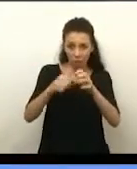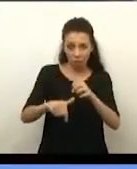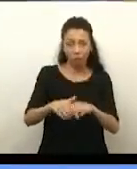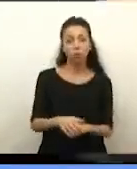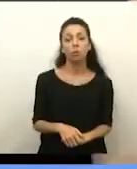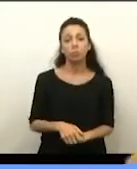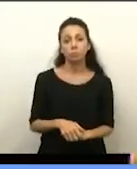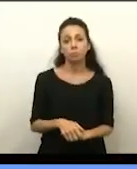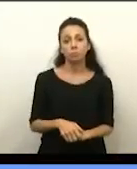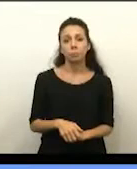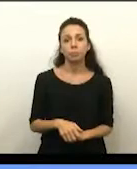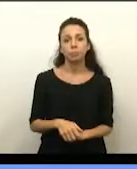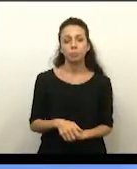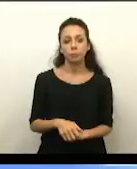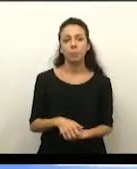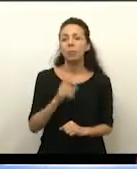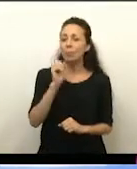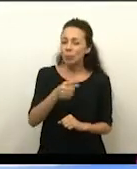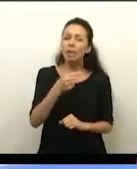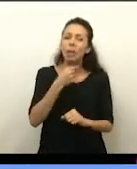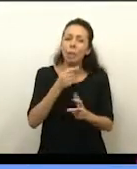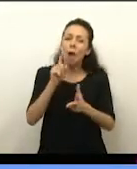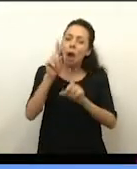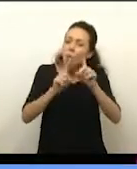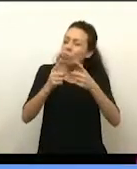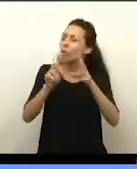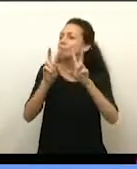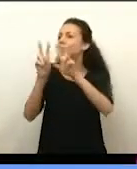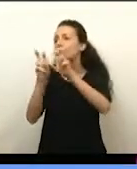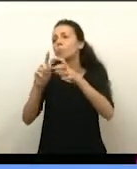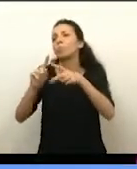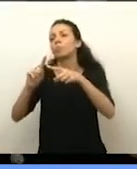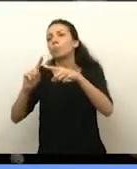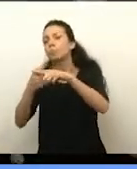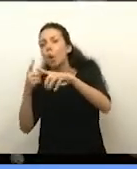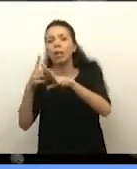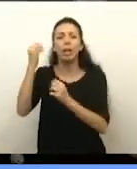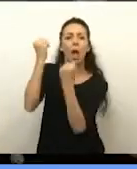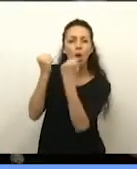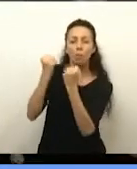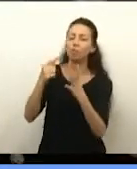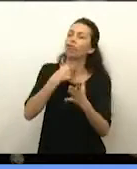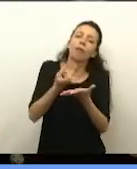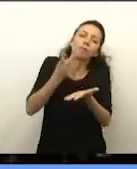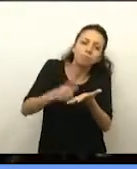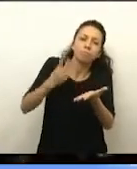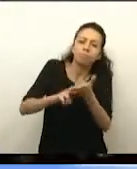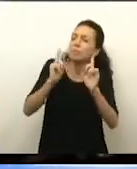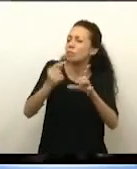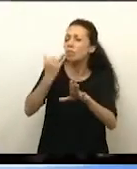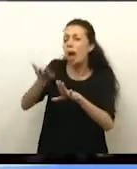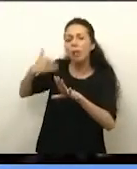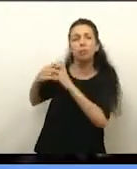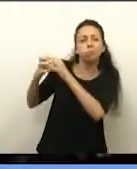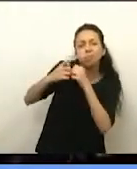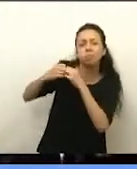sucintamente con algunas consideraciones de política económica intentaré de no redundar en tantas cosas que se han debatido y